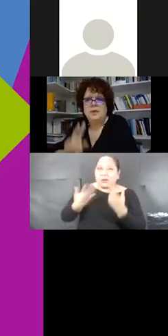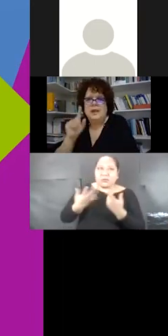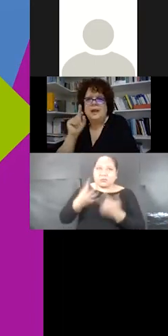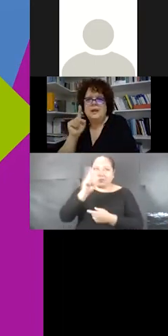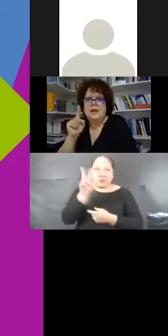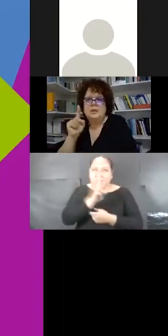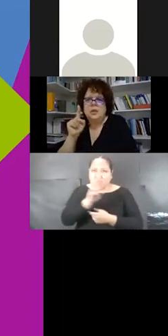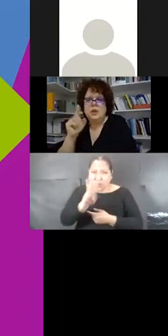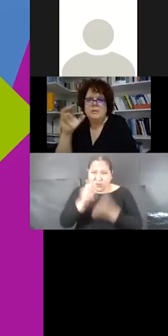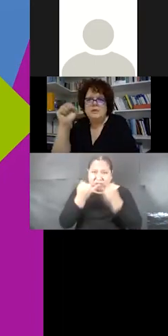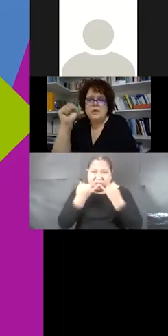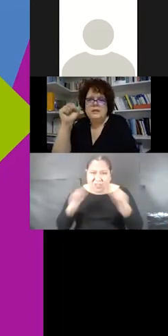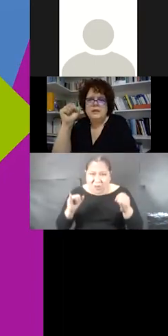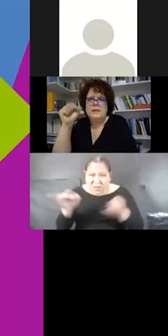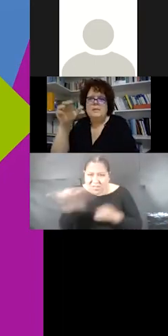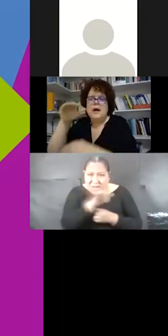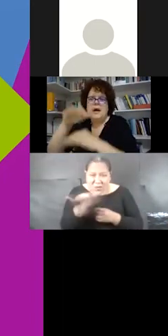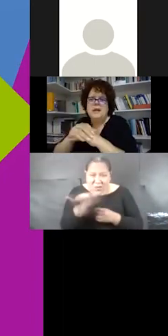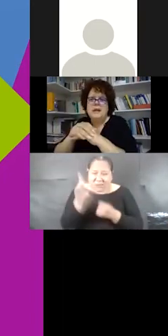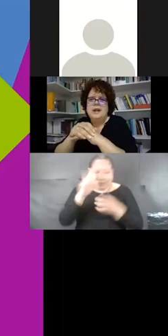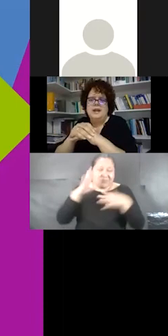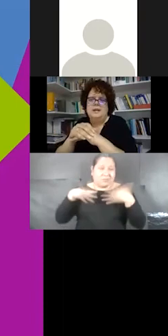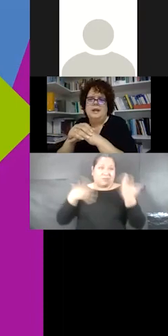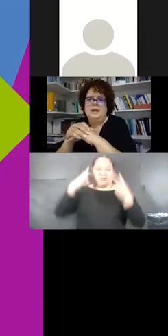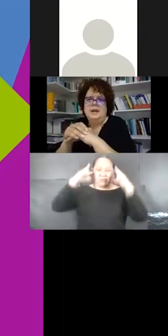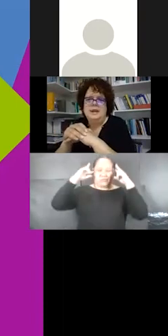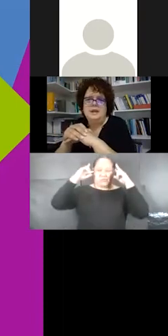vez, porque tu idioma más fuerte va a chancar